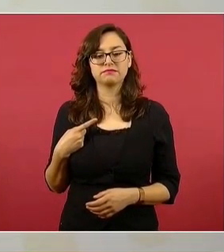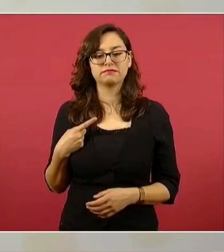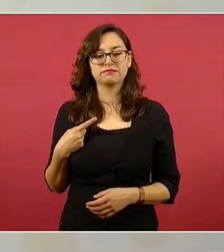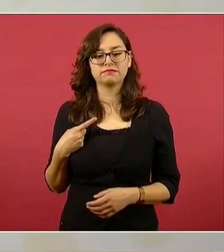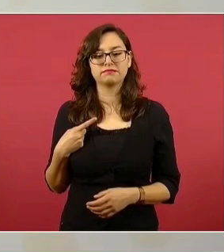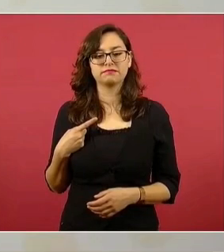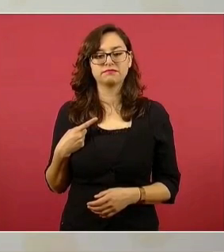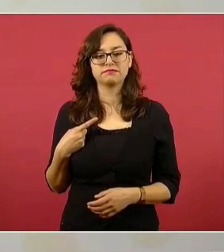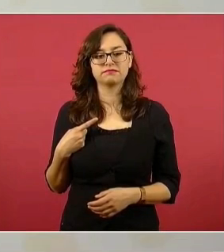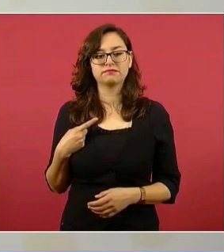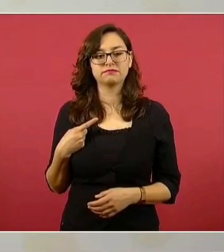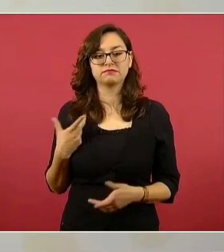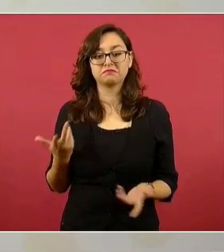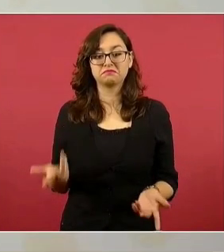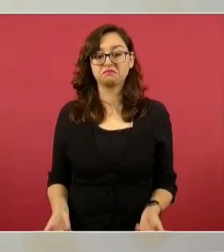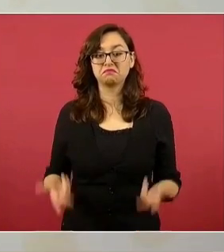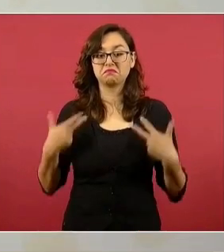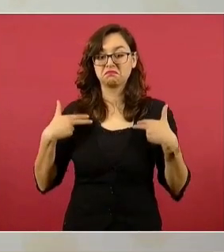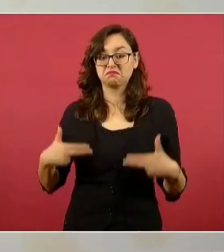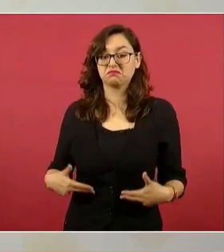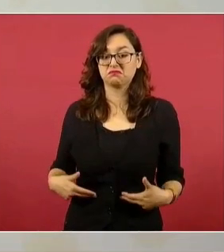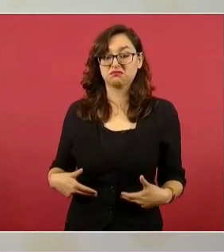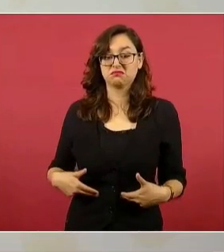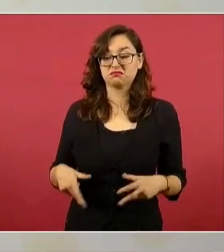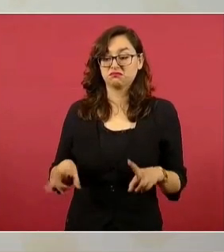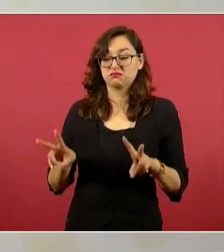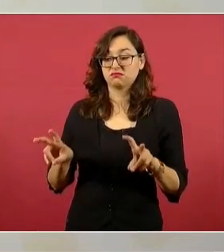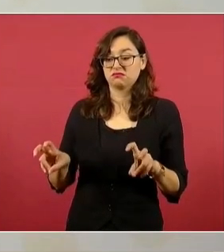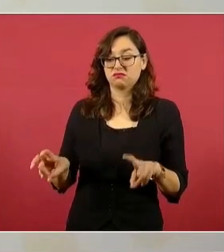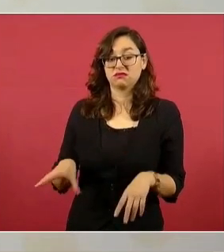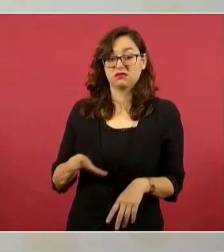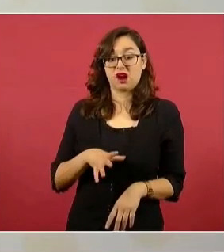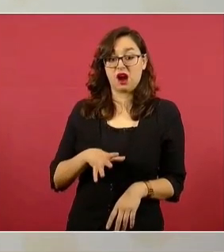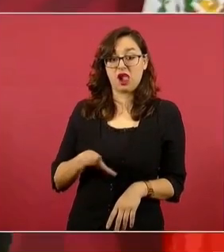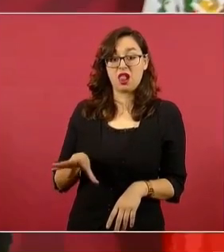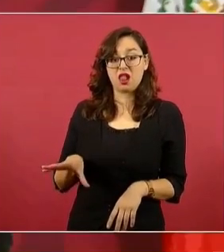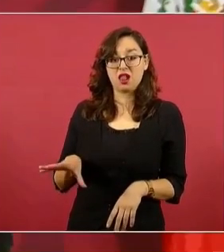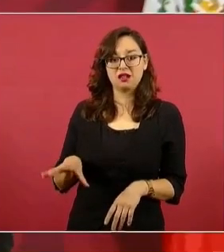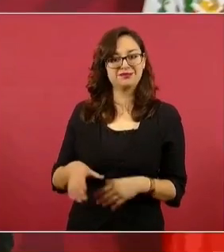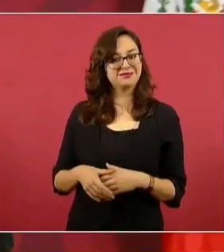nada humano nos debe ser ajeno.